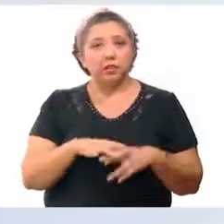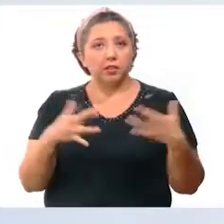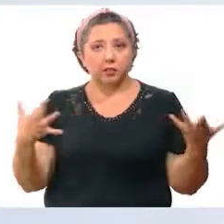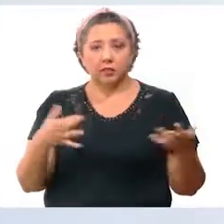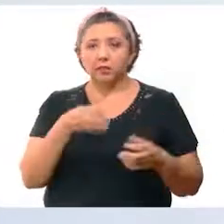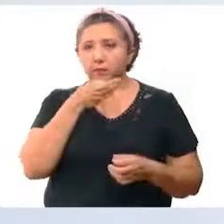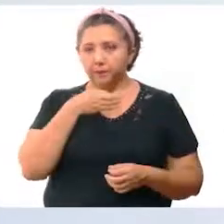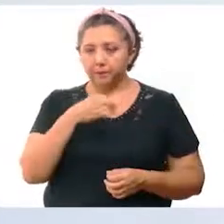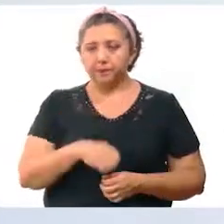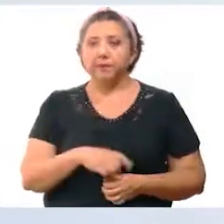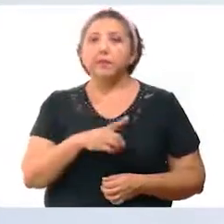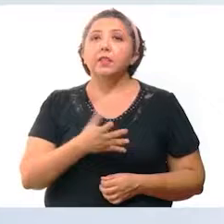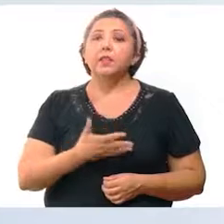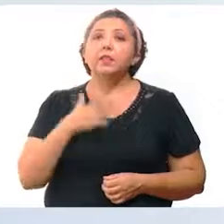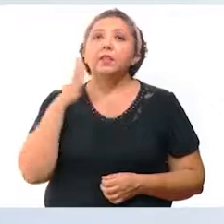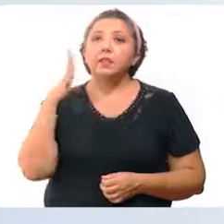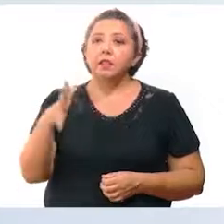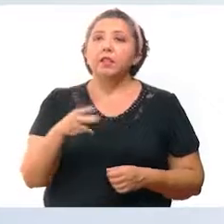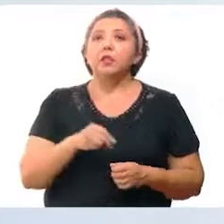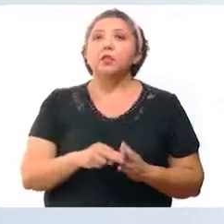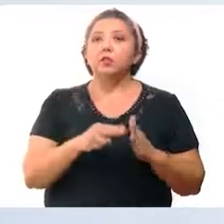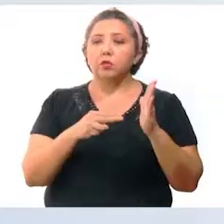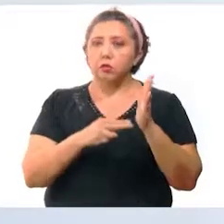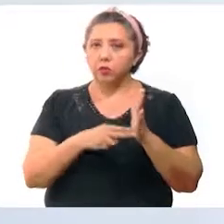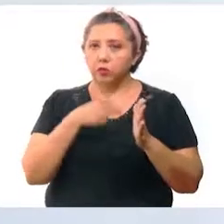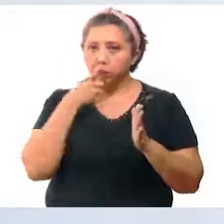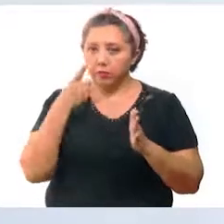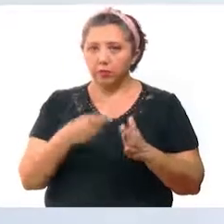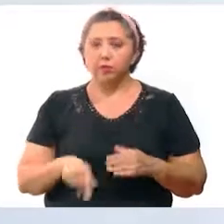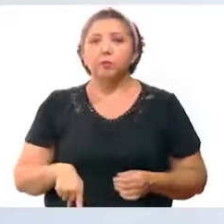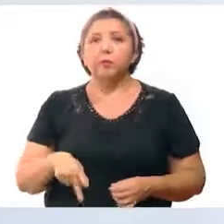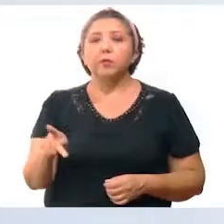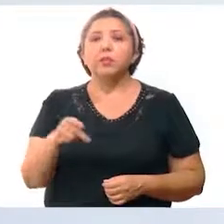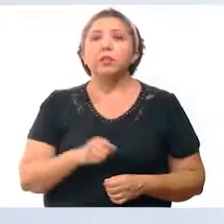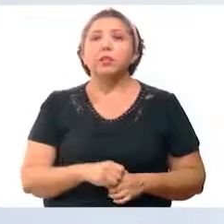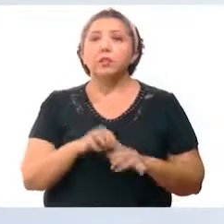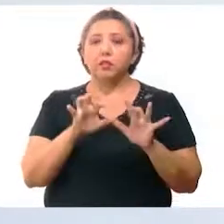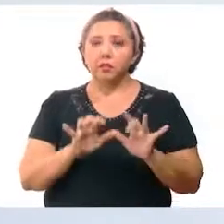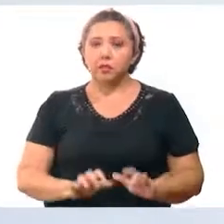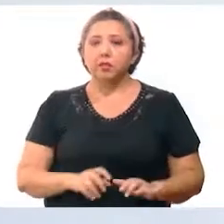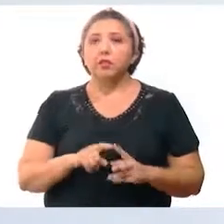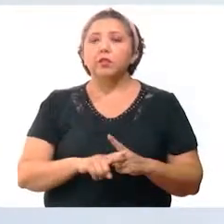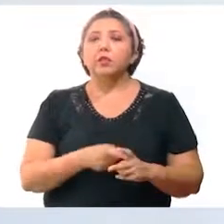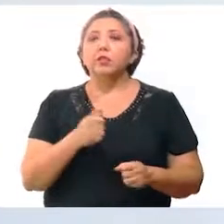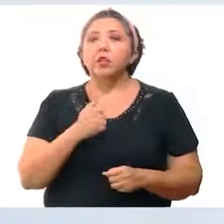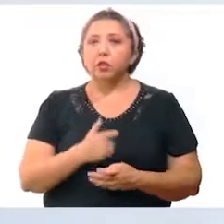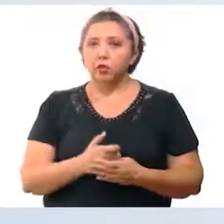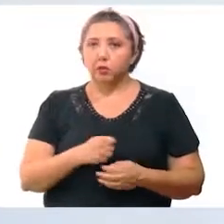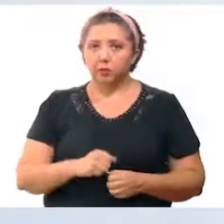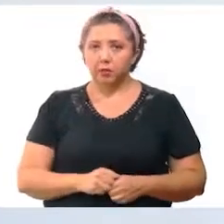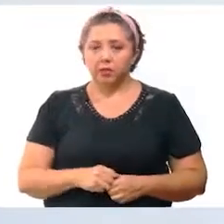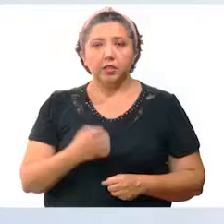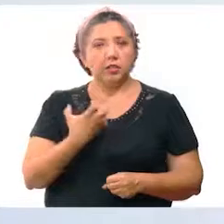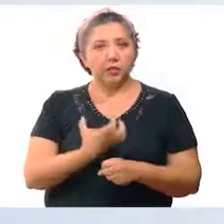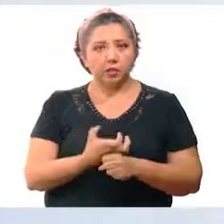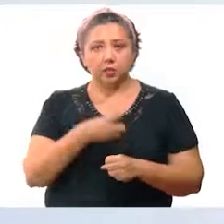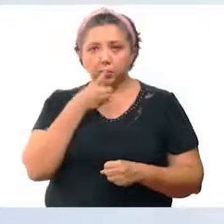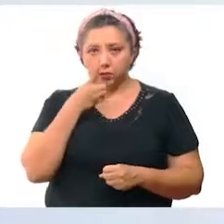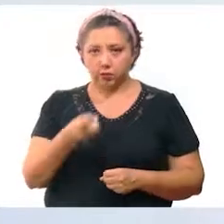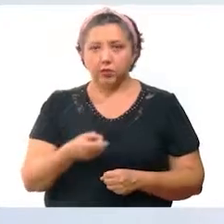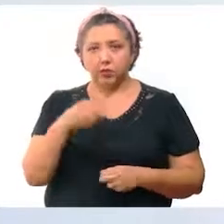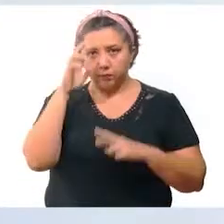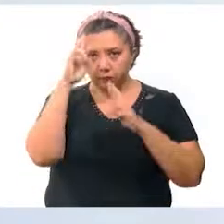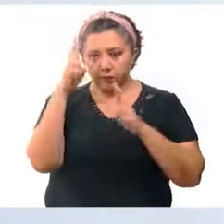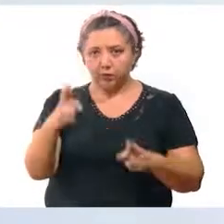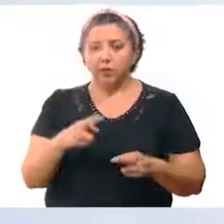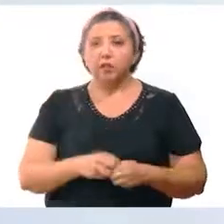realicen algún evento tendrán que acatarse a los protocolos publicados en la página oficial de reactivación económica del Estado y